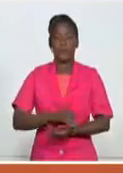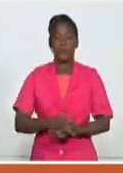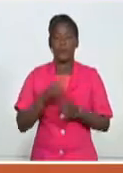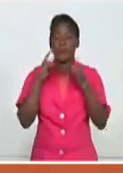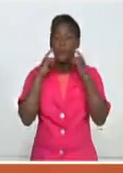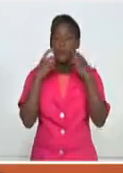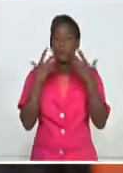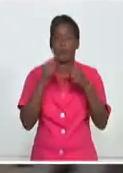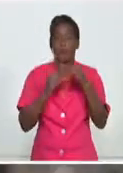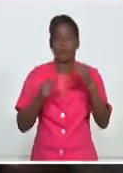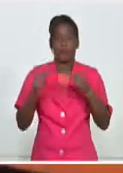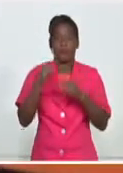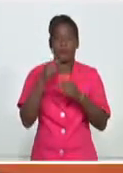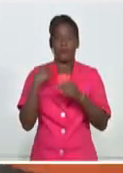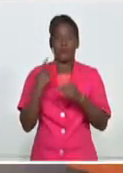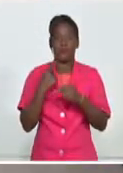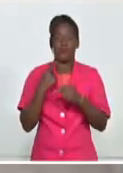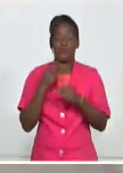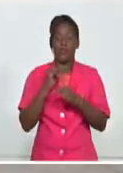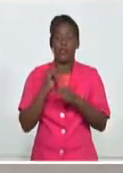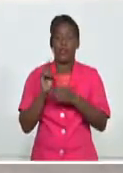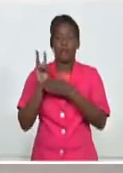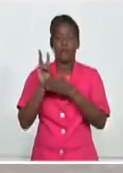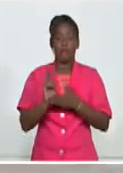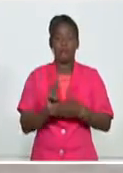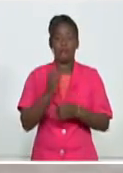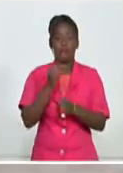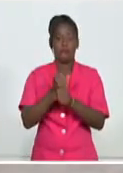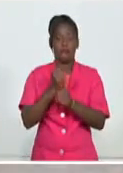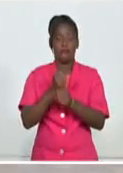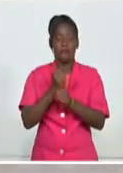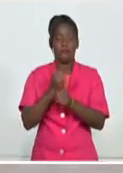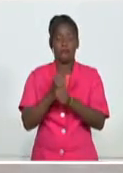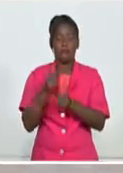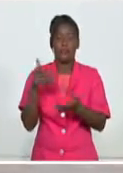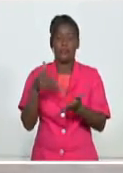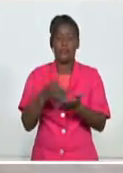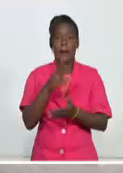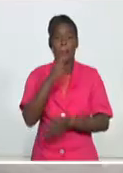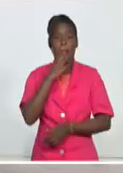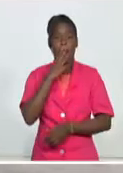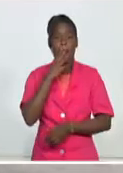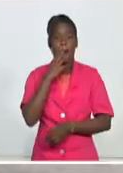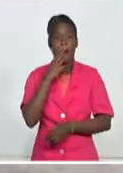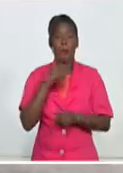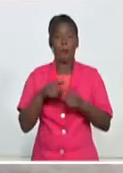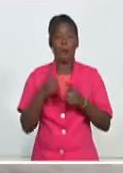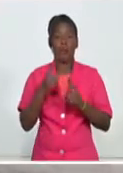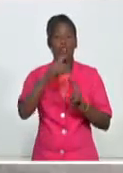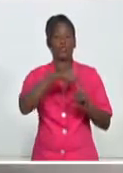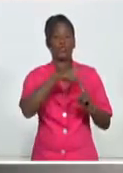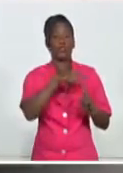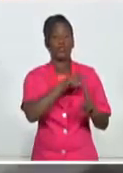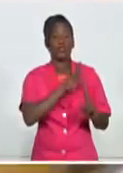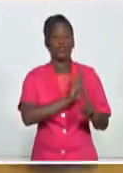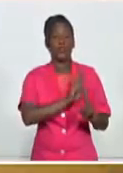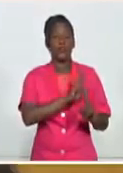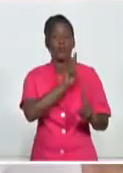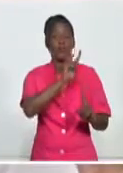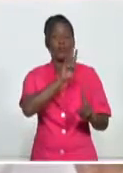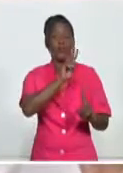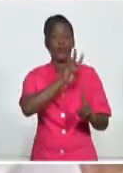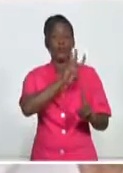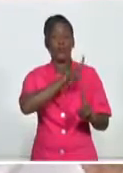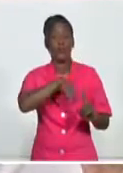está el rodador al compás y llegamos a tiempo y podemos relevar a tiempo a los fondos a relevar y la calidad llegamos temprano también